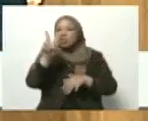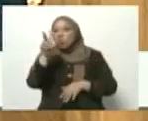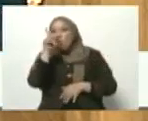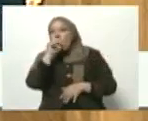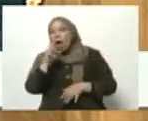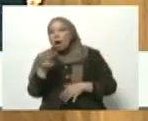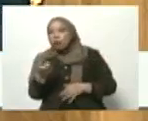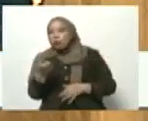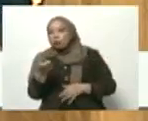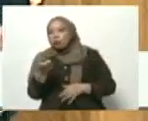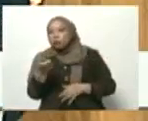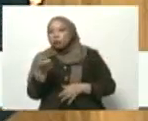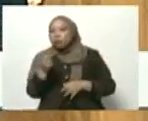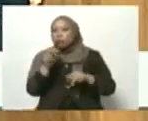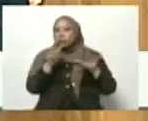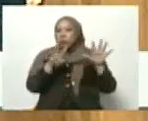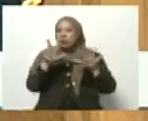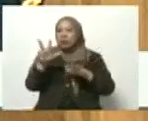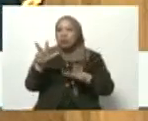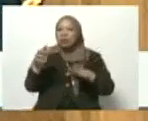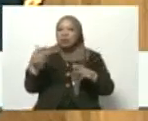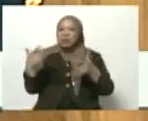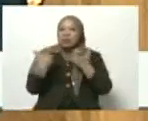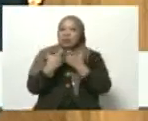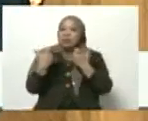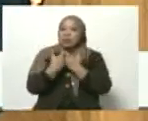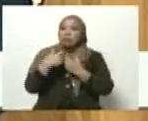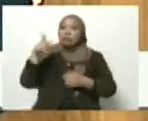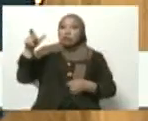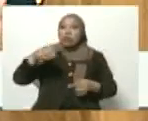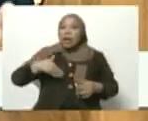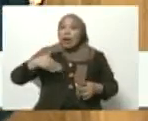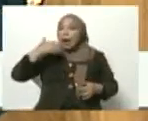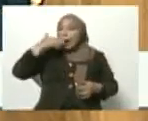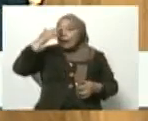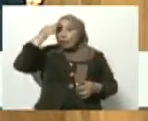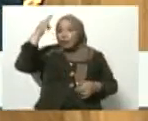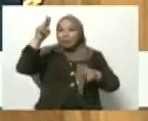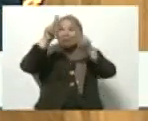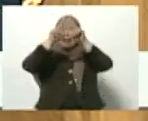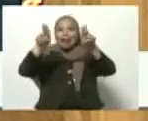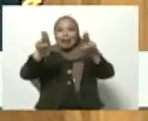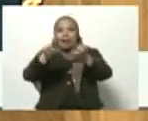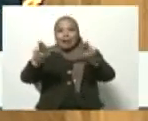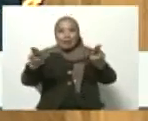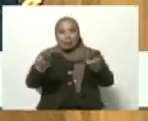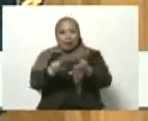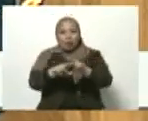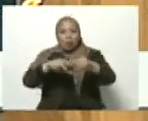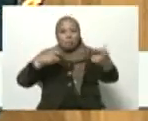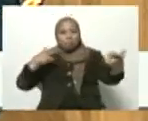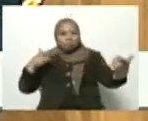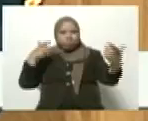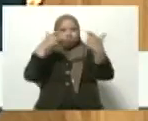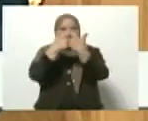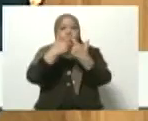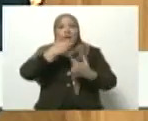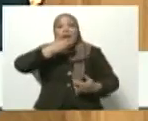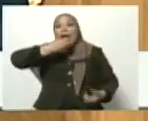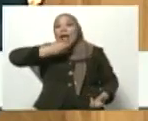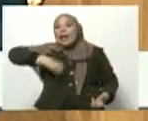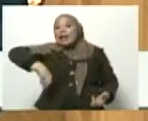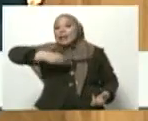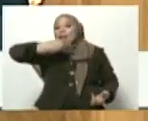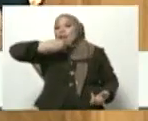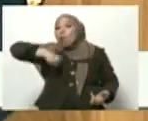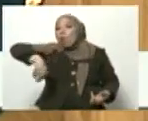73 hubo la crisis de la guerra árabe-israelí en el Medio Oriente. Hubo un bloqueo de los países árabes al petróleo